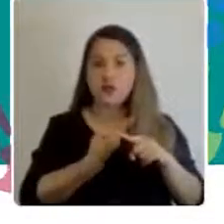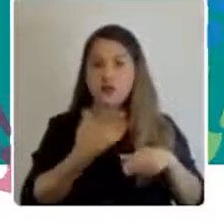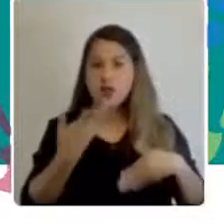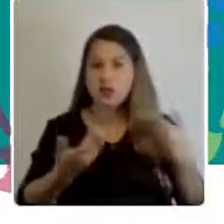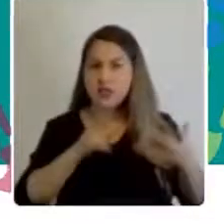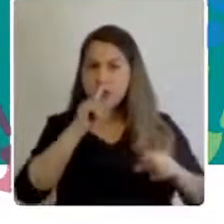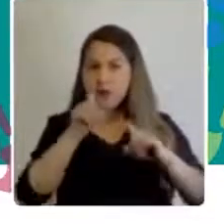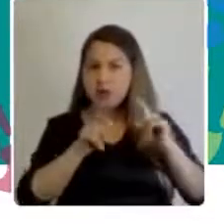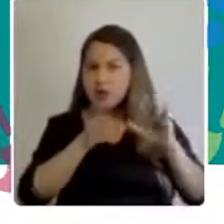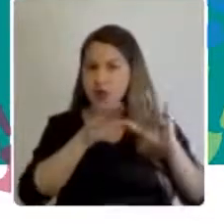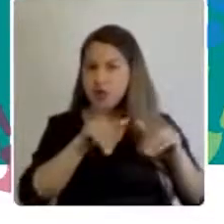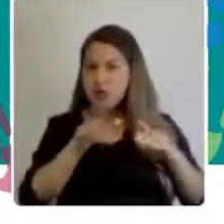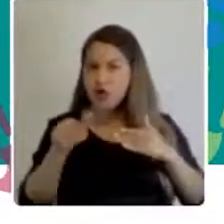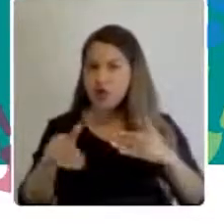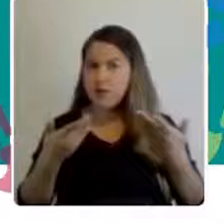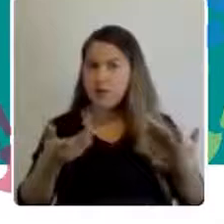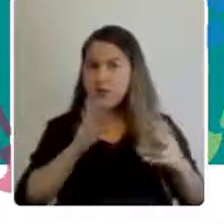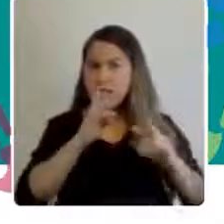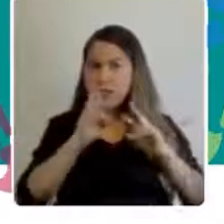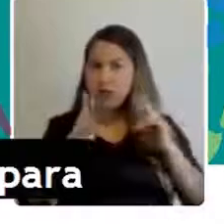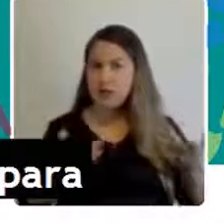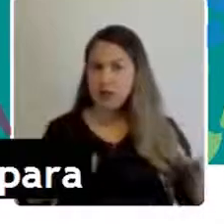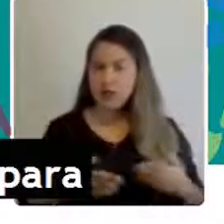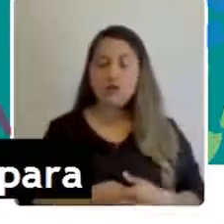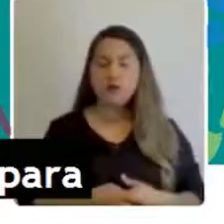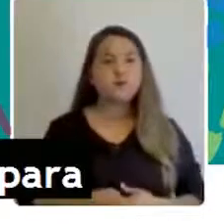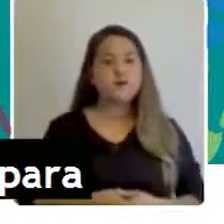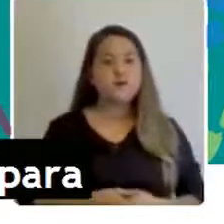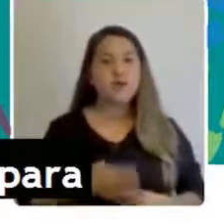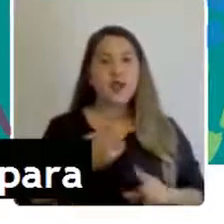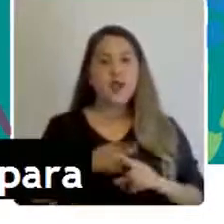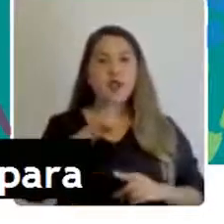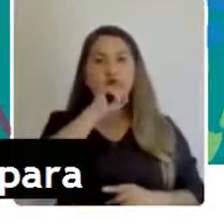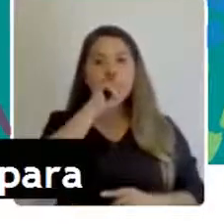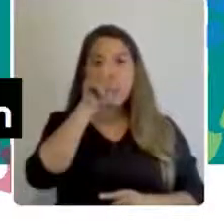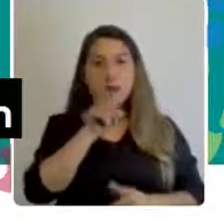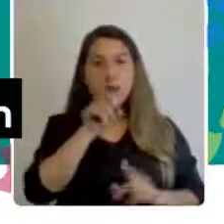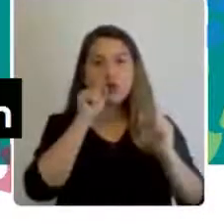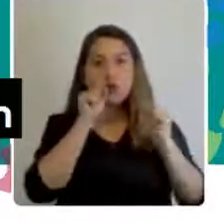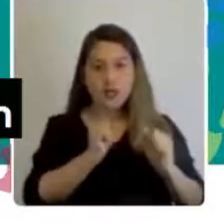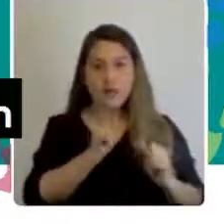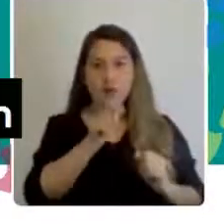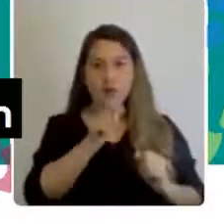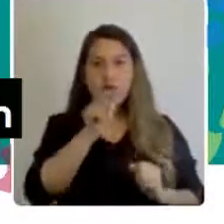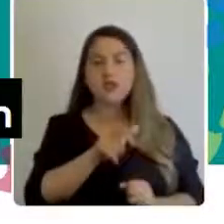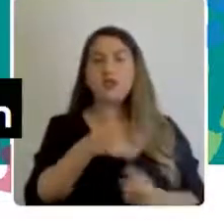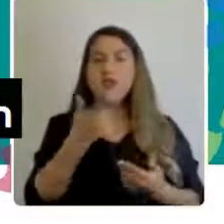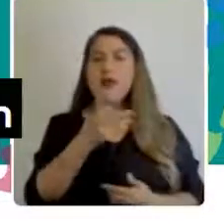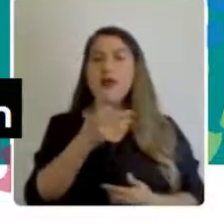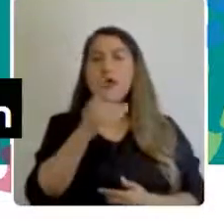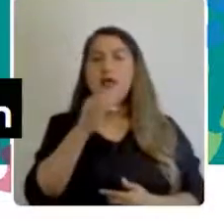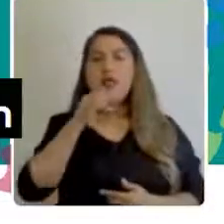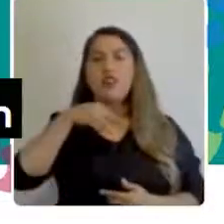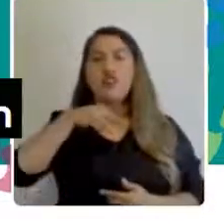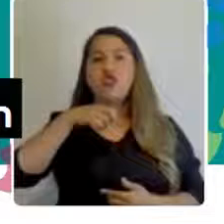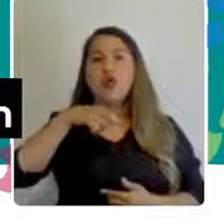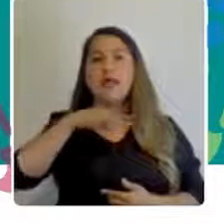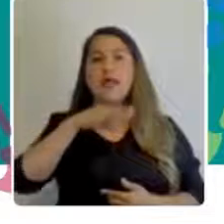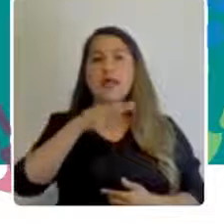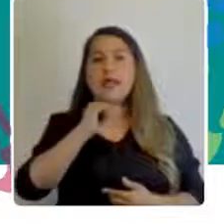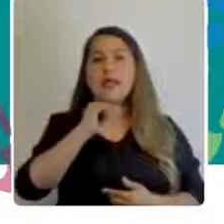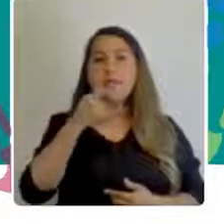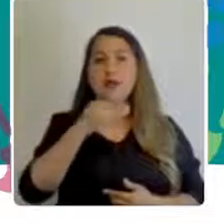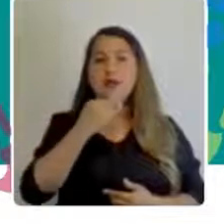mismo que acabamos de preguntar y que respondía Stephen. A ver, hay una pregunta que puede ser que es para Doménica y que también puede responder Stephen